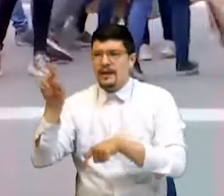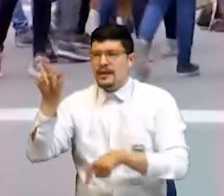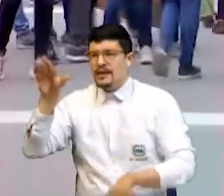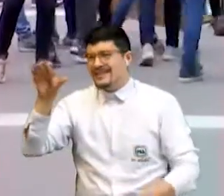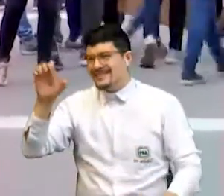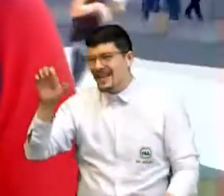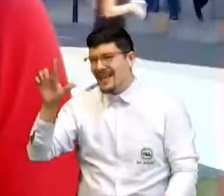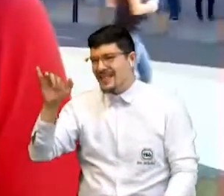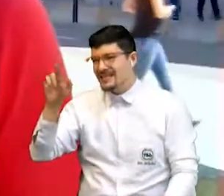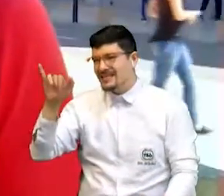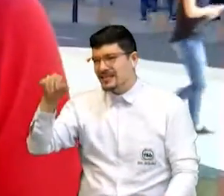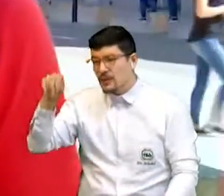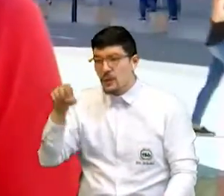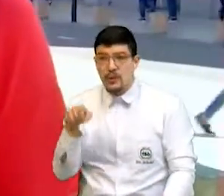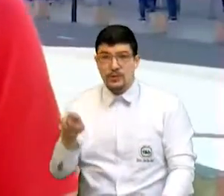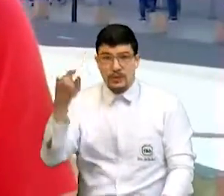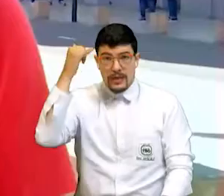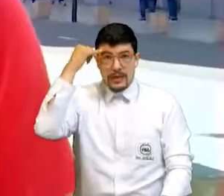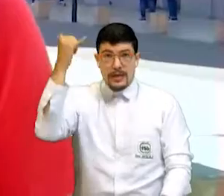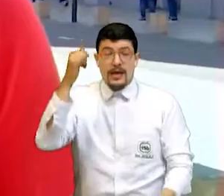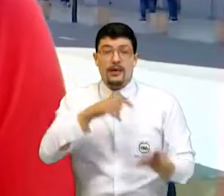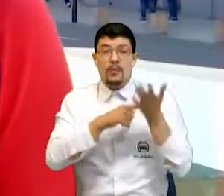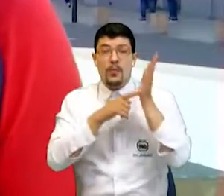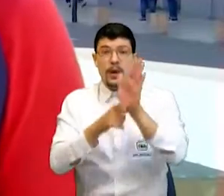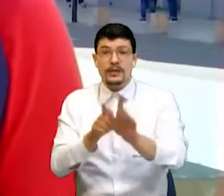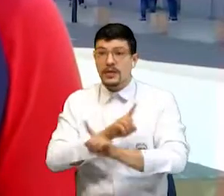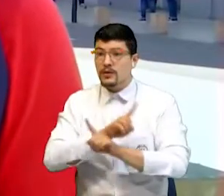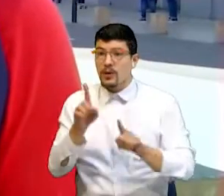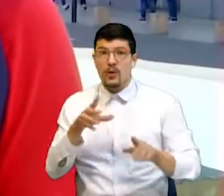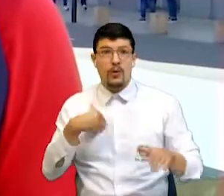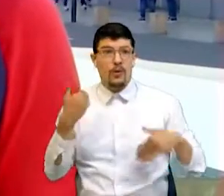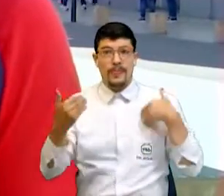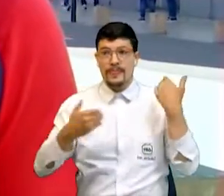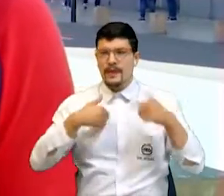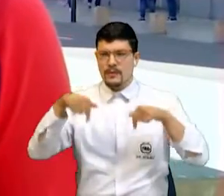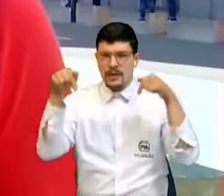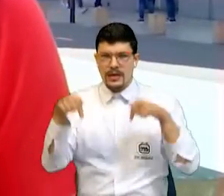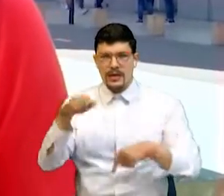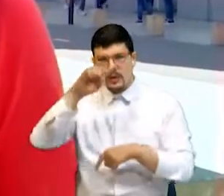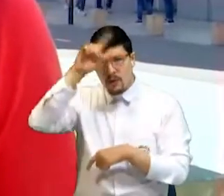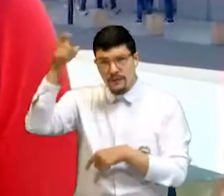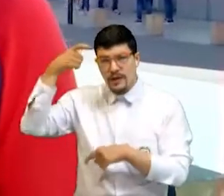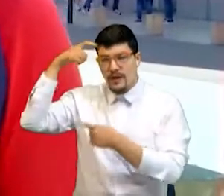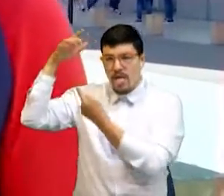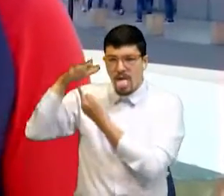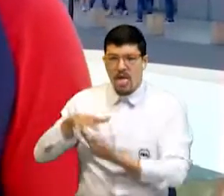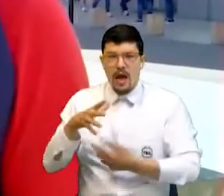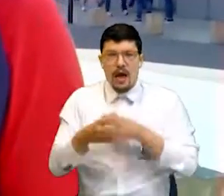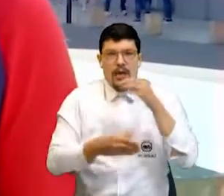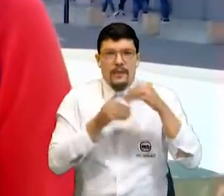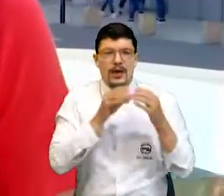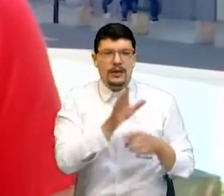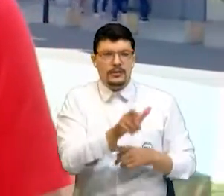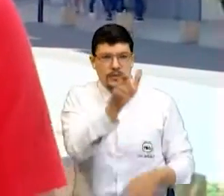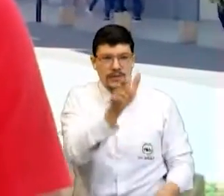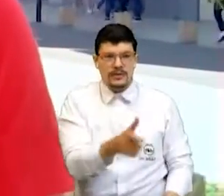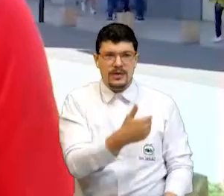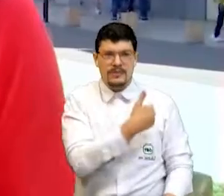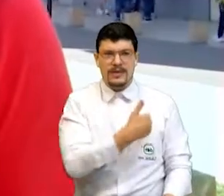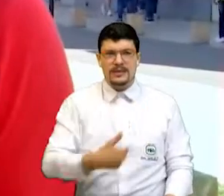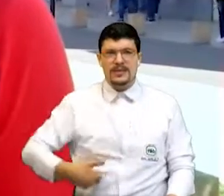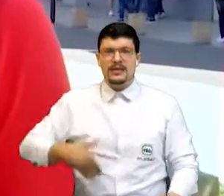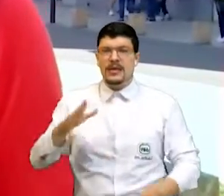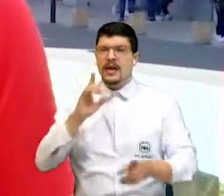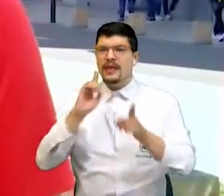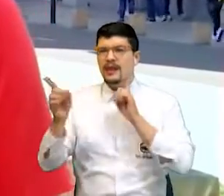es seguir demostrando que no estamos contentos con este gobierno que nos está reprimiendo. Aparte de eso, pues el presidente llama a diálogos, pero su